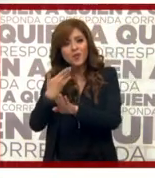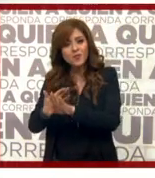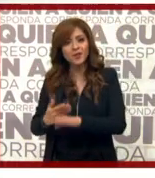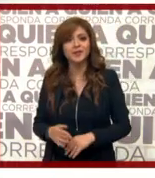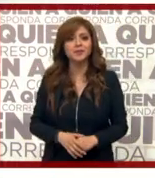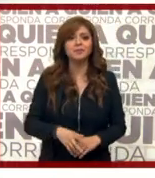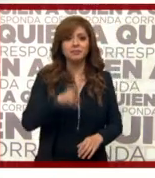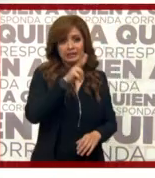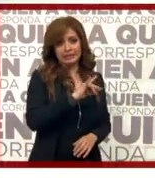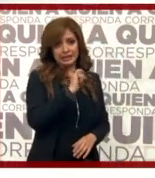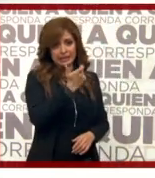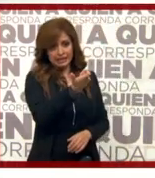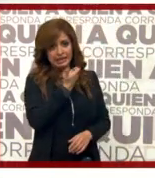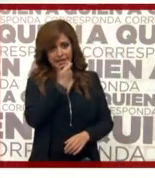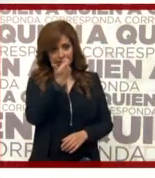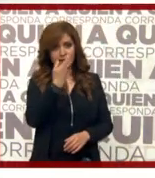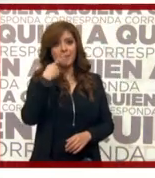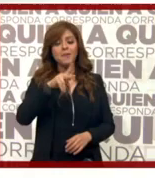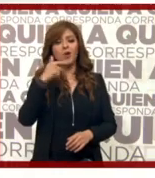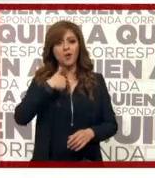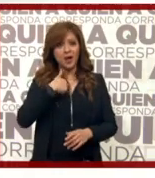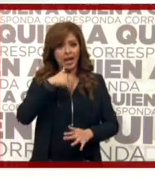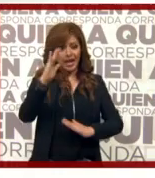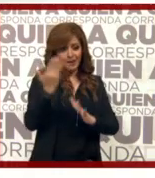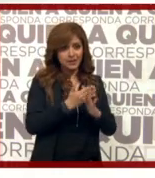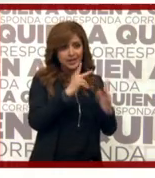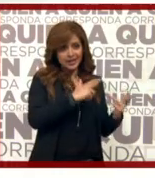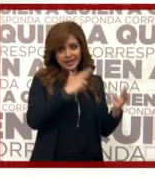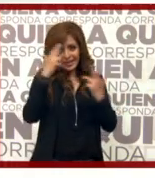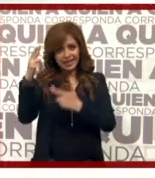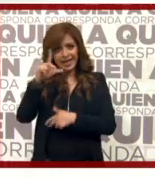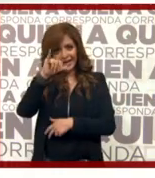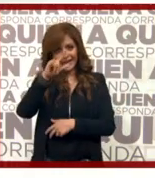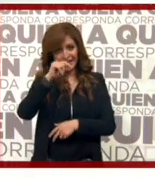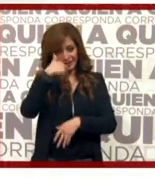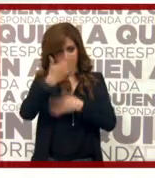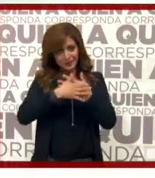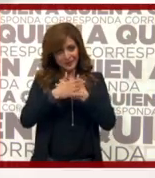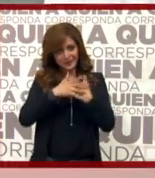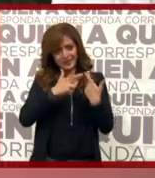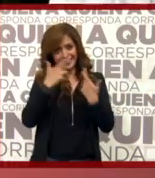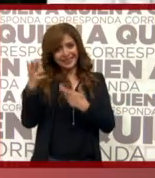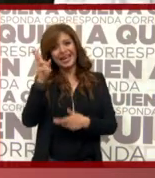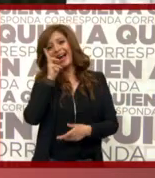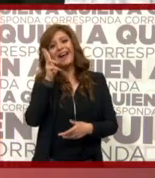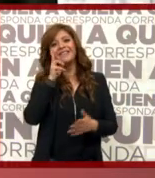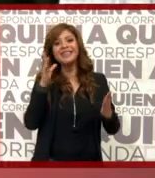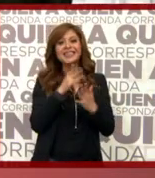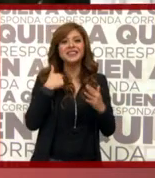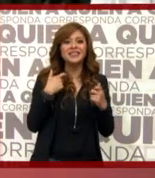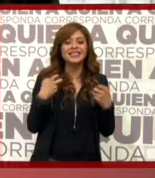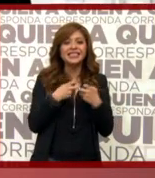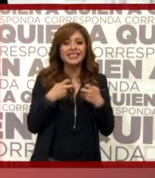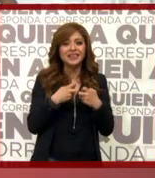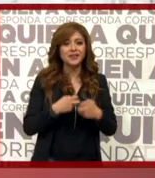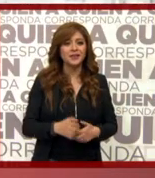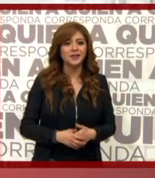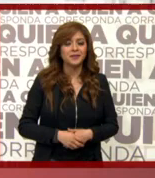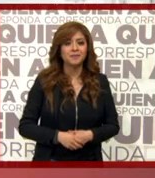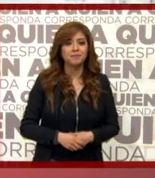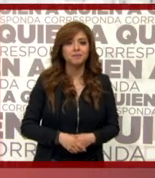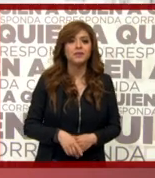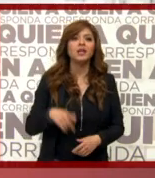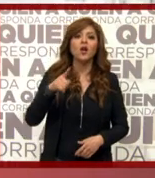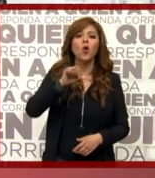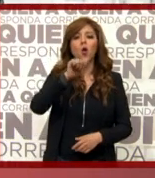gané gané dinero pero me lo gasté en la mitad en su regalo que se lo va a traer linet puente después eh A ver si le queda Qué nervios a ver si le queda el color y